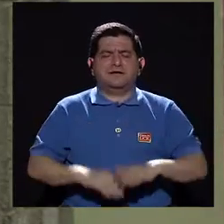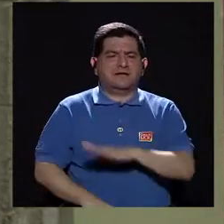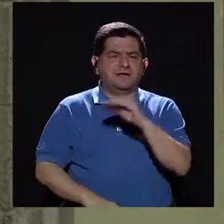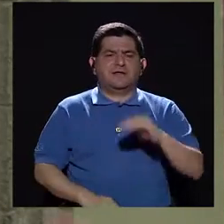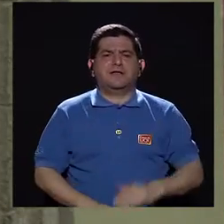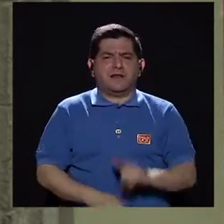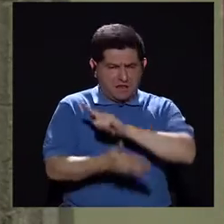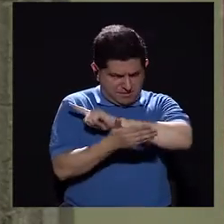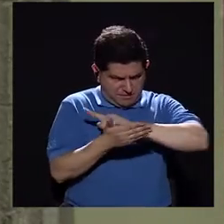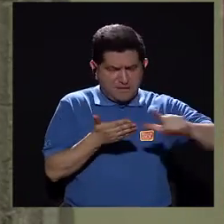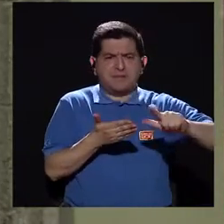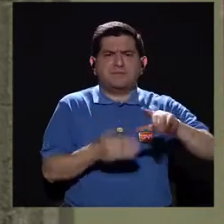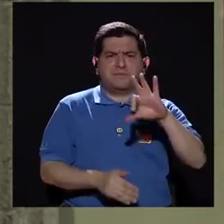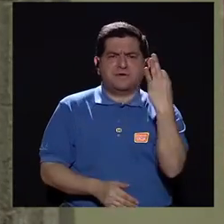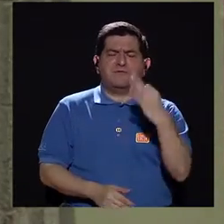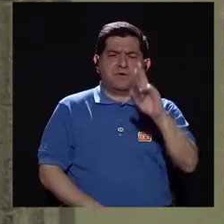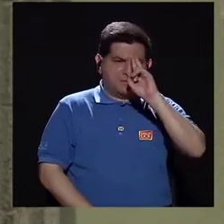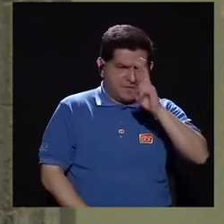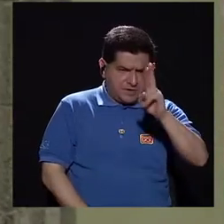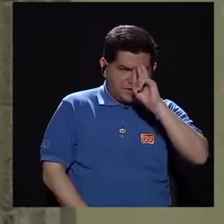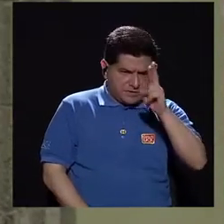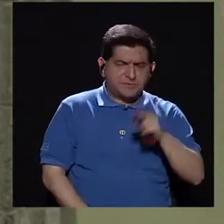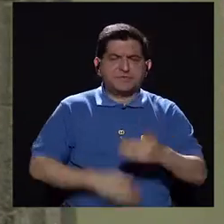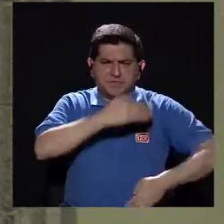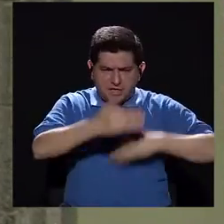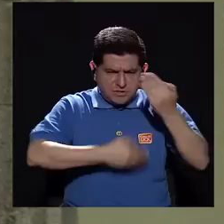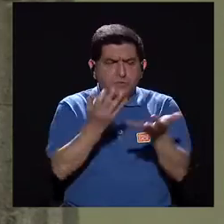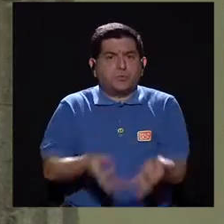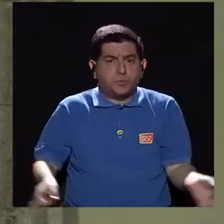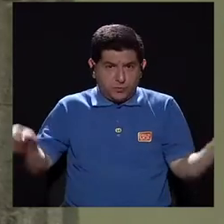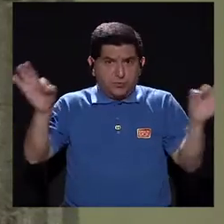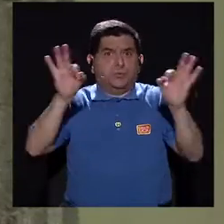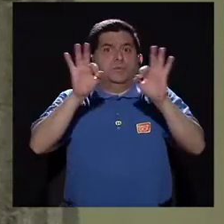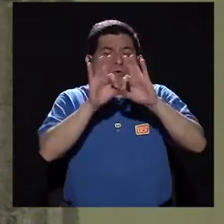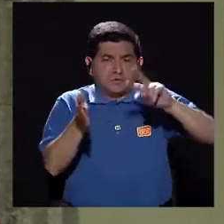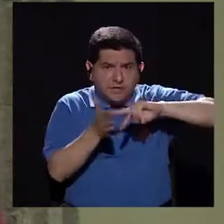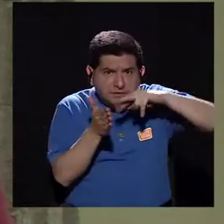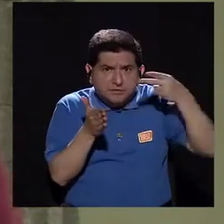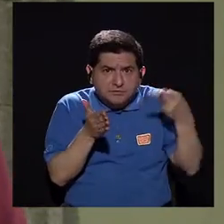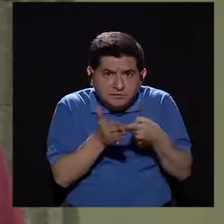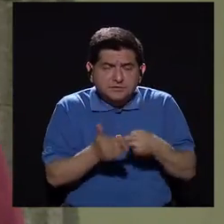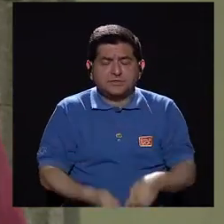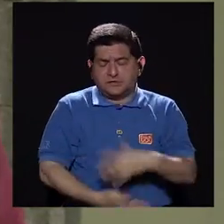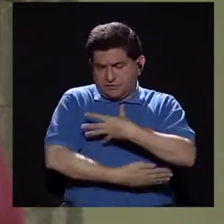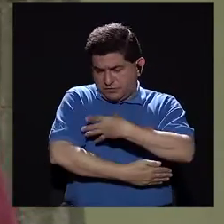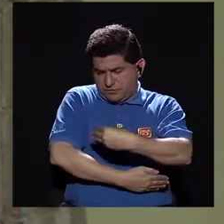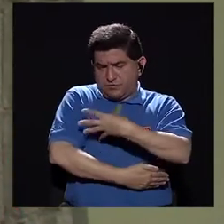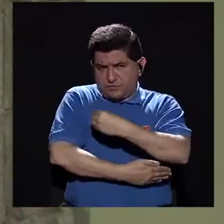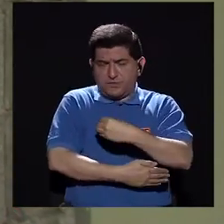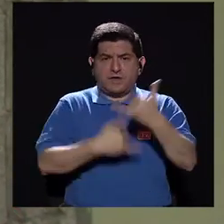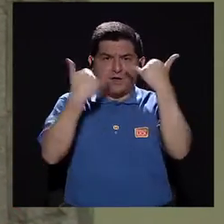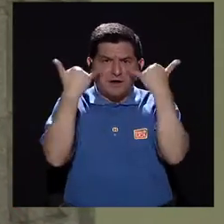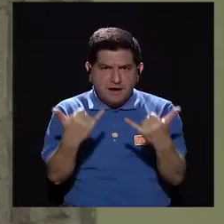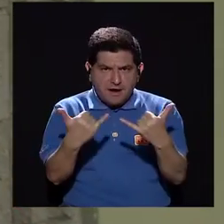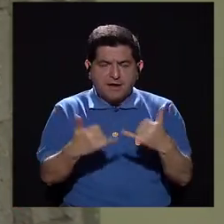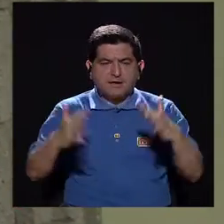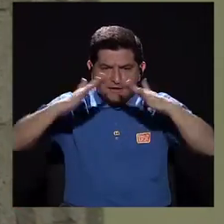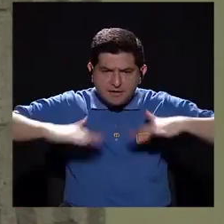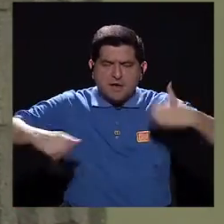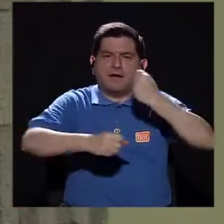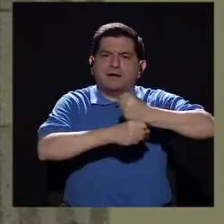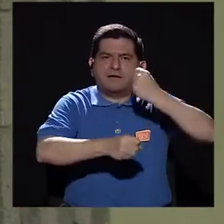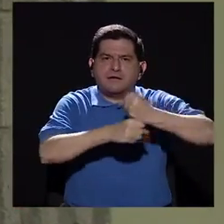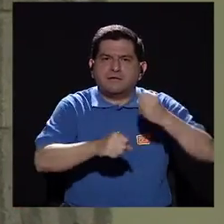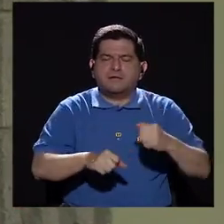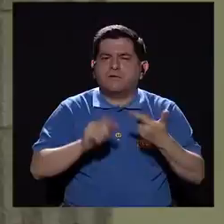relajada, higiénica y digamos respetuosa para ese proceso tan importante que es dar de mamar estando ya en el